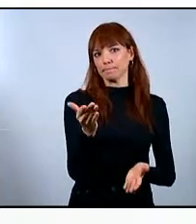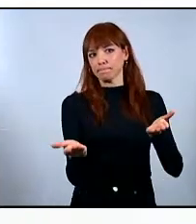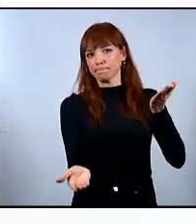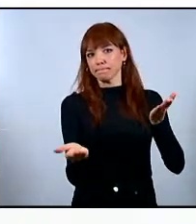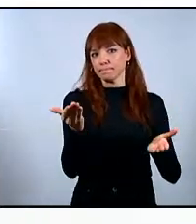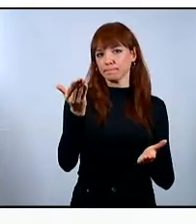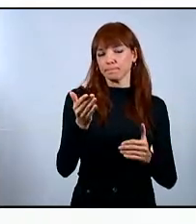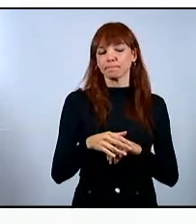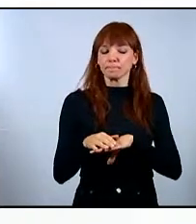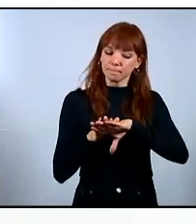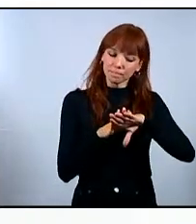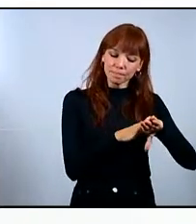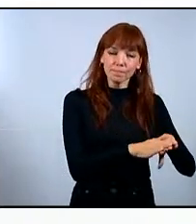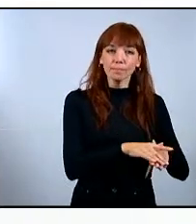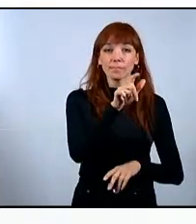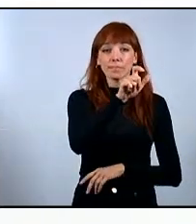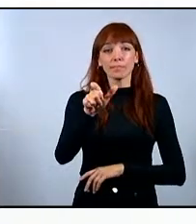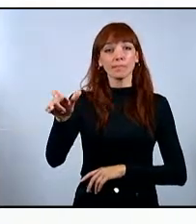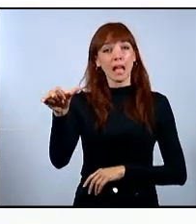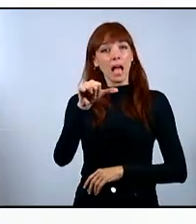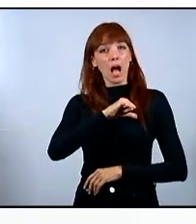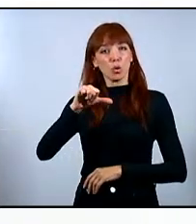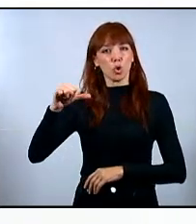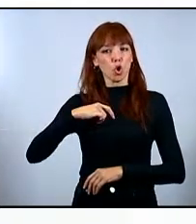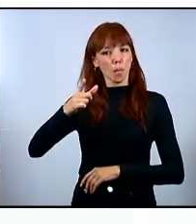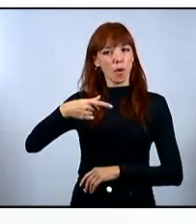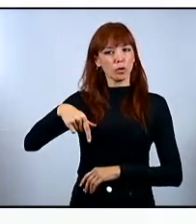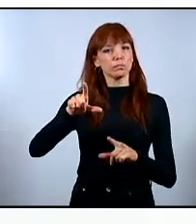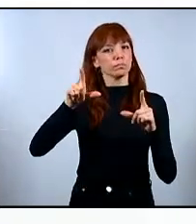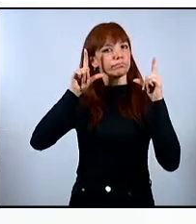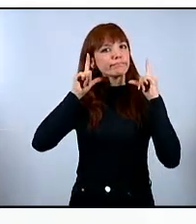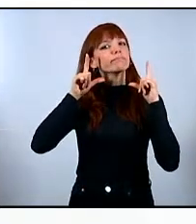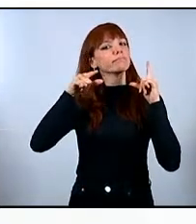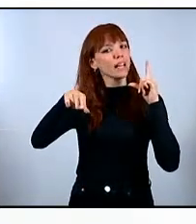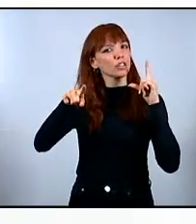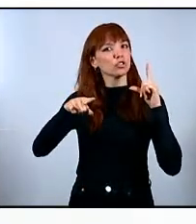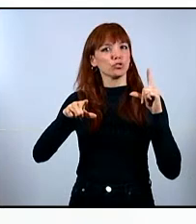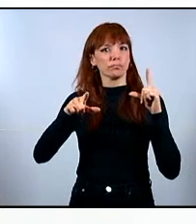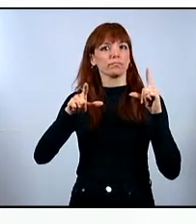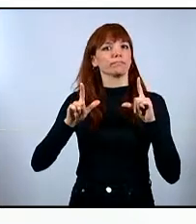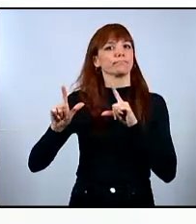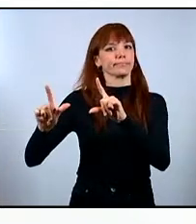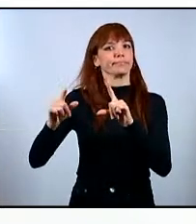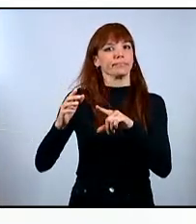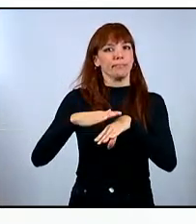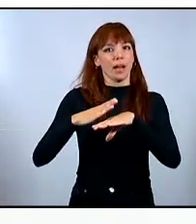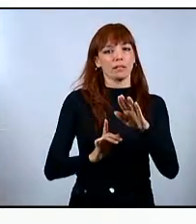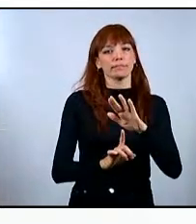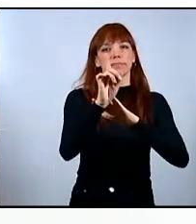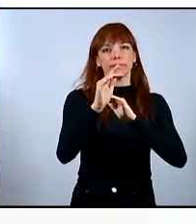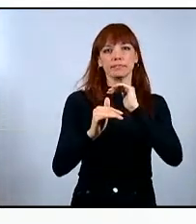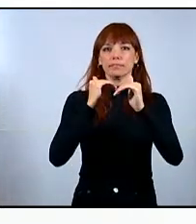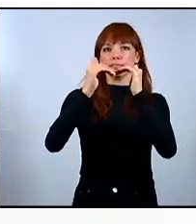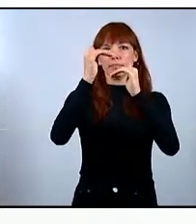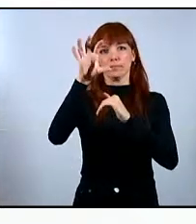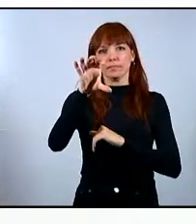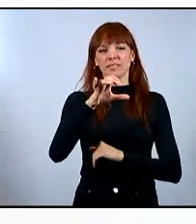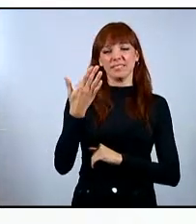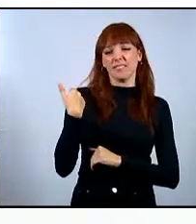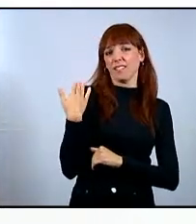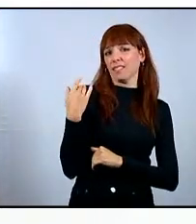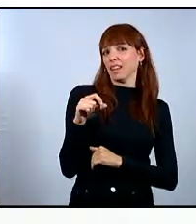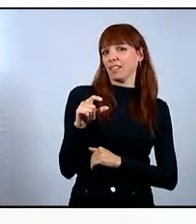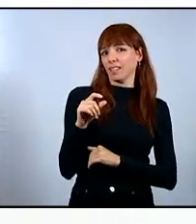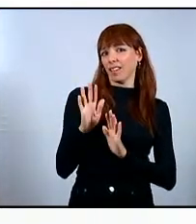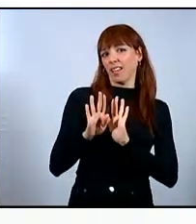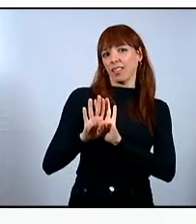a los autónomos, que son los grandes protagonistas del desarrollo económico y que habitualmente han estado olvidados, nosotros hemos